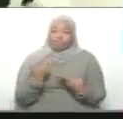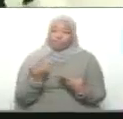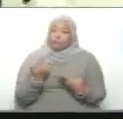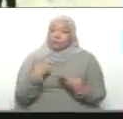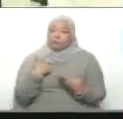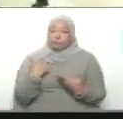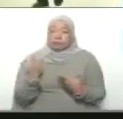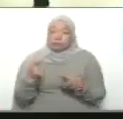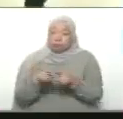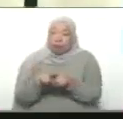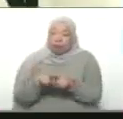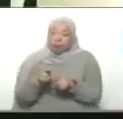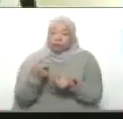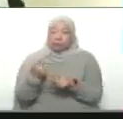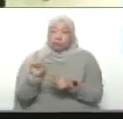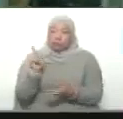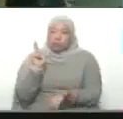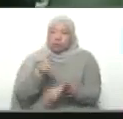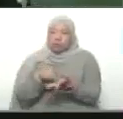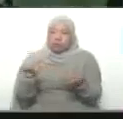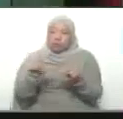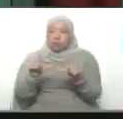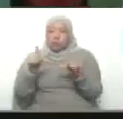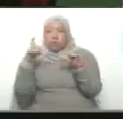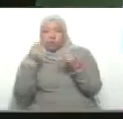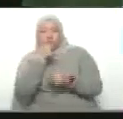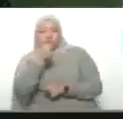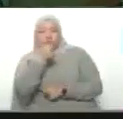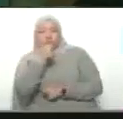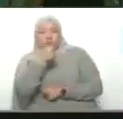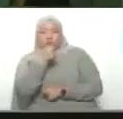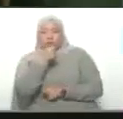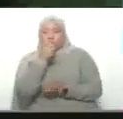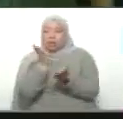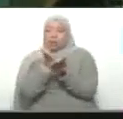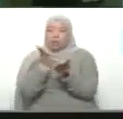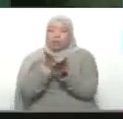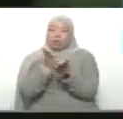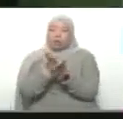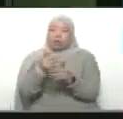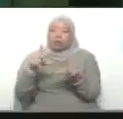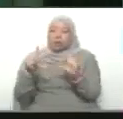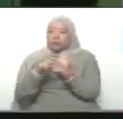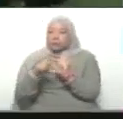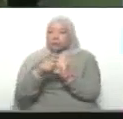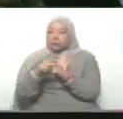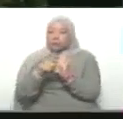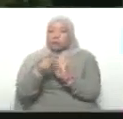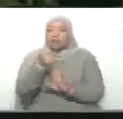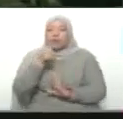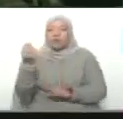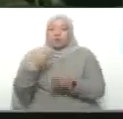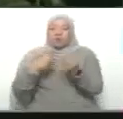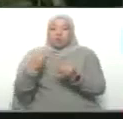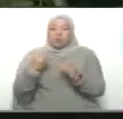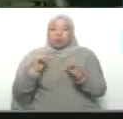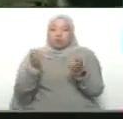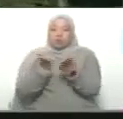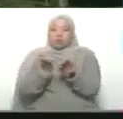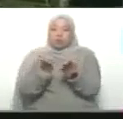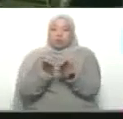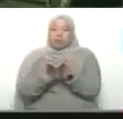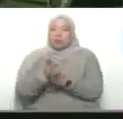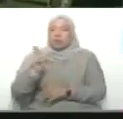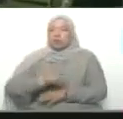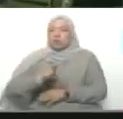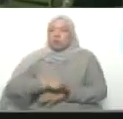iba un canal de televisión a tomarle declaraciones a uno en la escuela o en el liceo para ver qué le había parecido el inicio de clase.